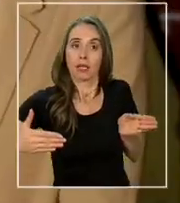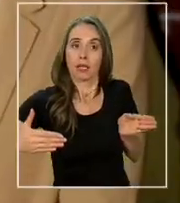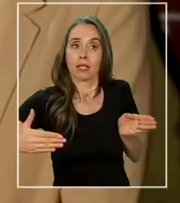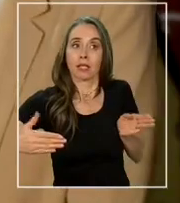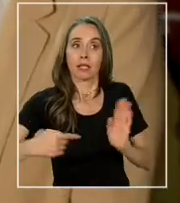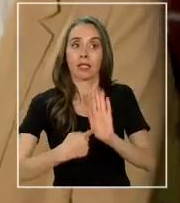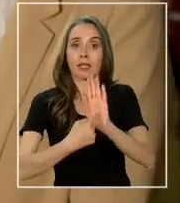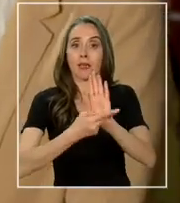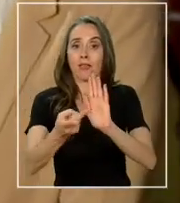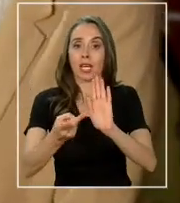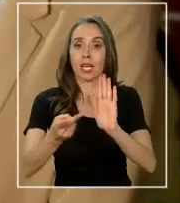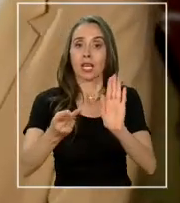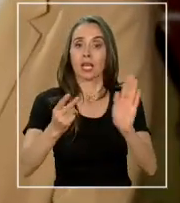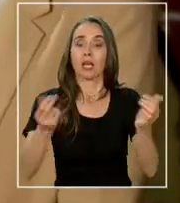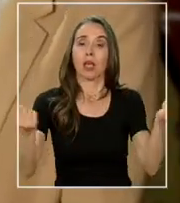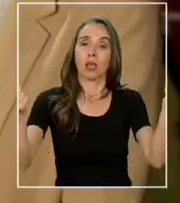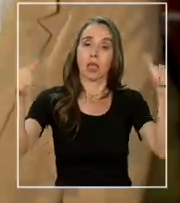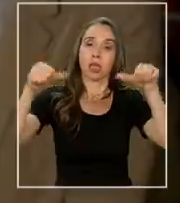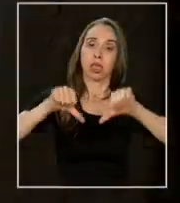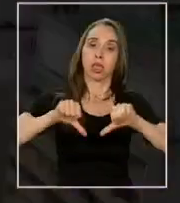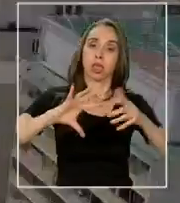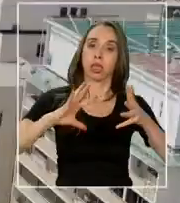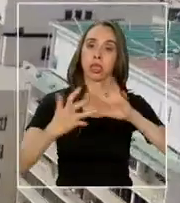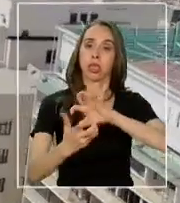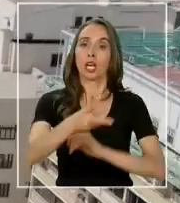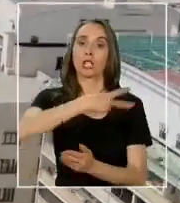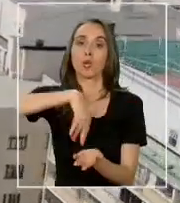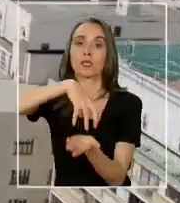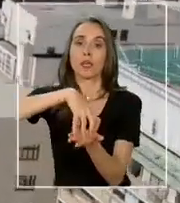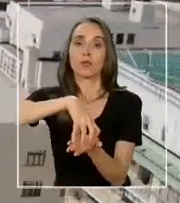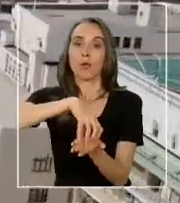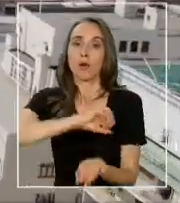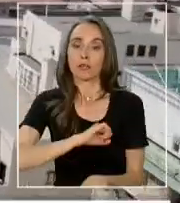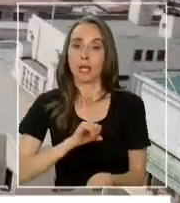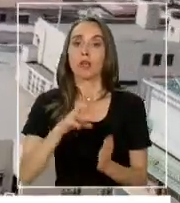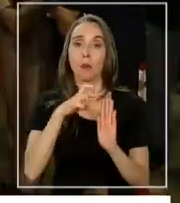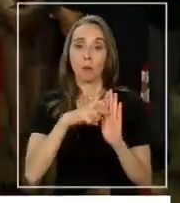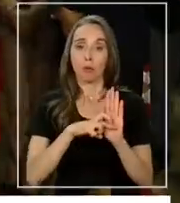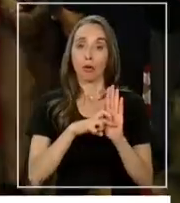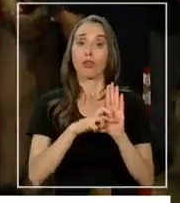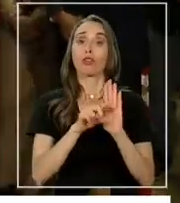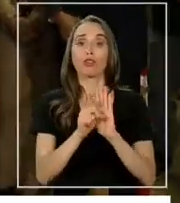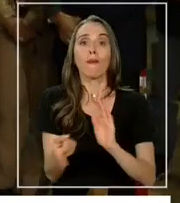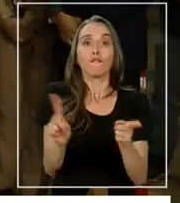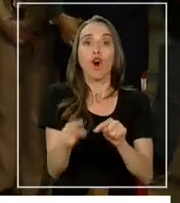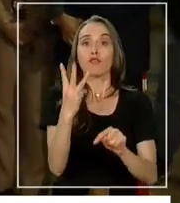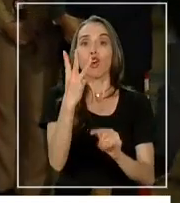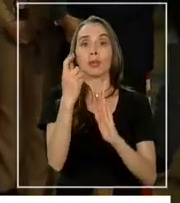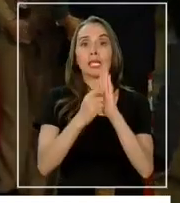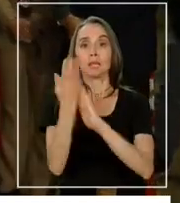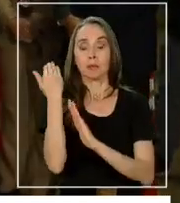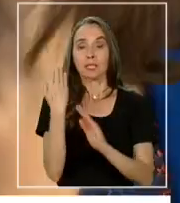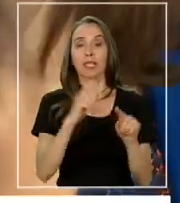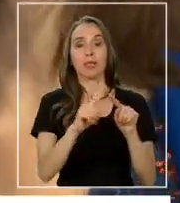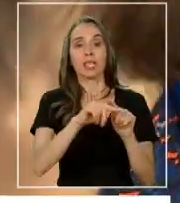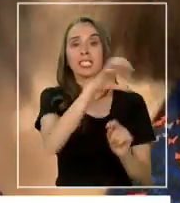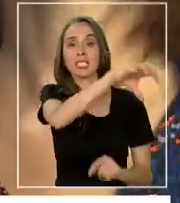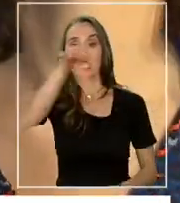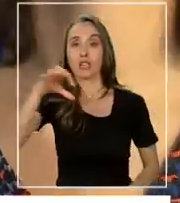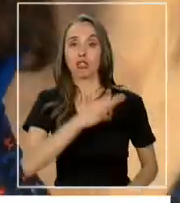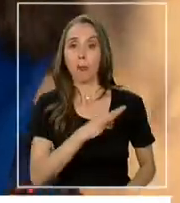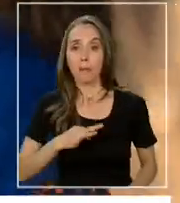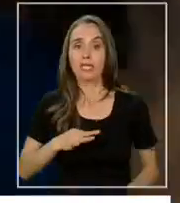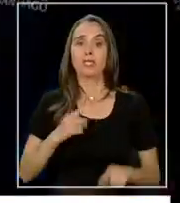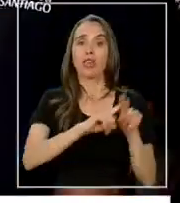el símbolo del deterioro de nuestra ciudad. Un proyecto reactivado hace 3 meses y en el que participan varios ministerios